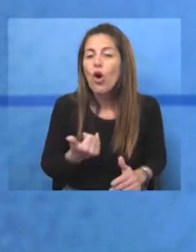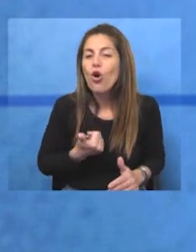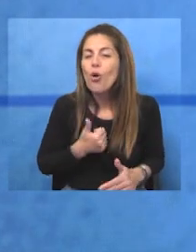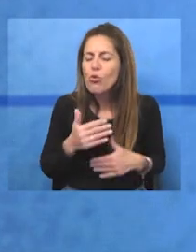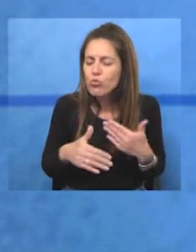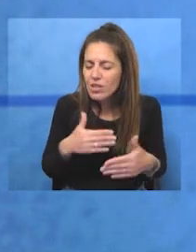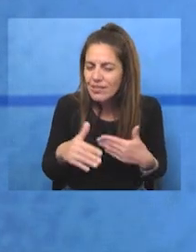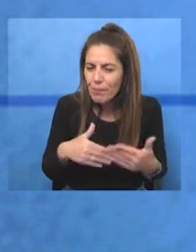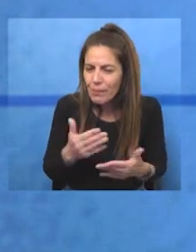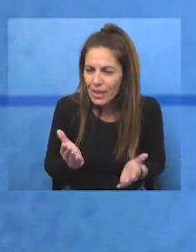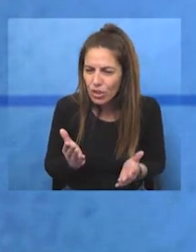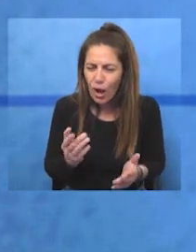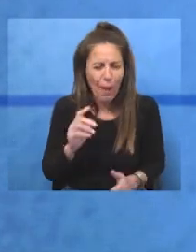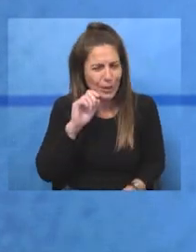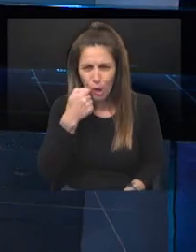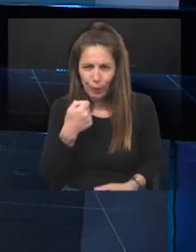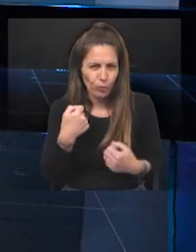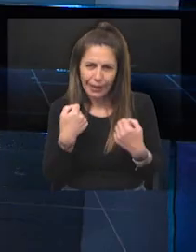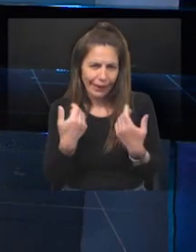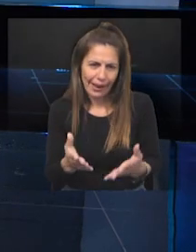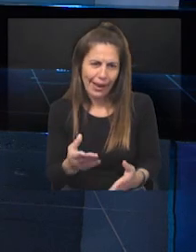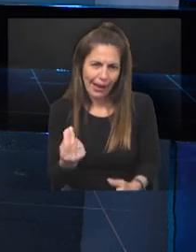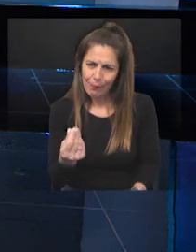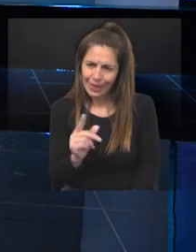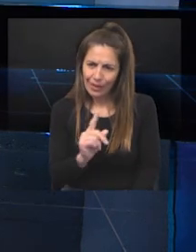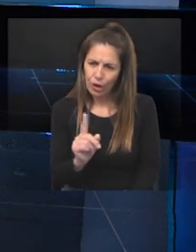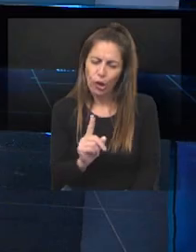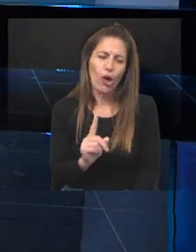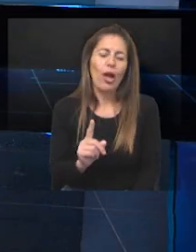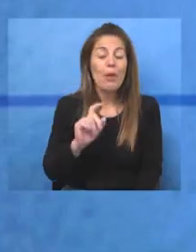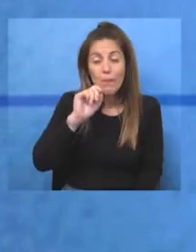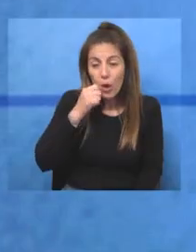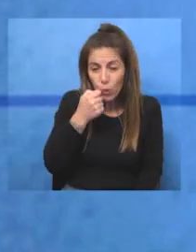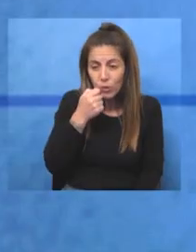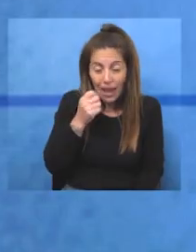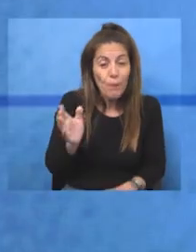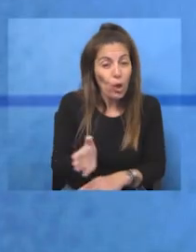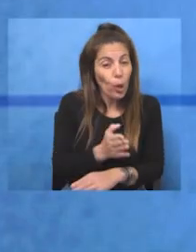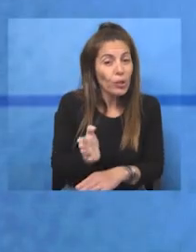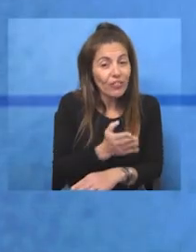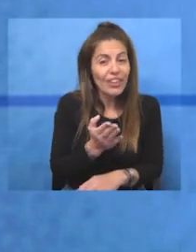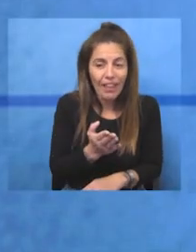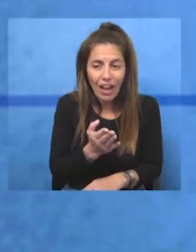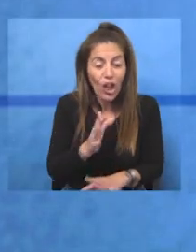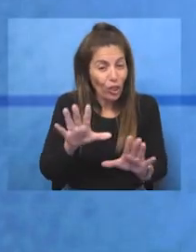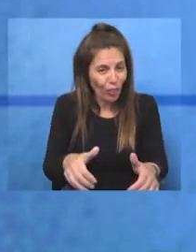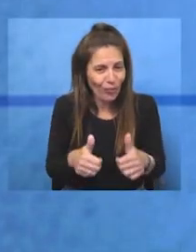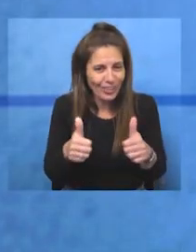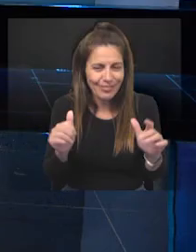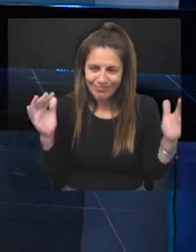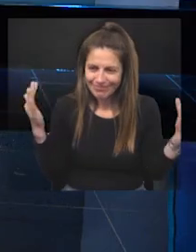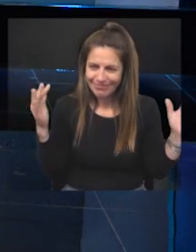desempeño también porque a mí no me gusta regalar la plata Es decir me gusta que eh van productividad vamos a ver todo